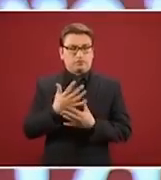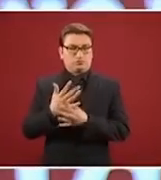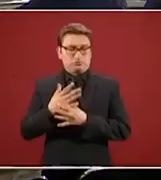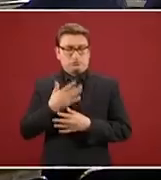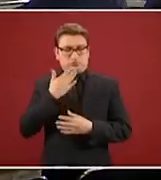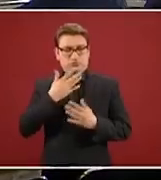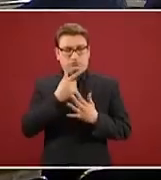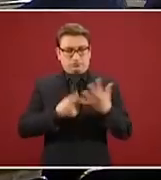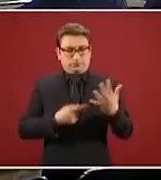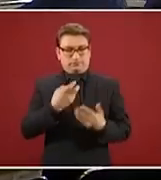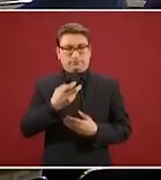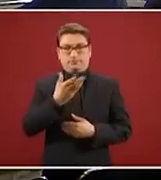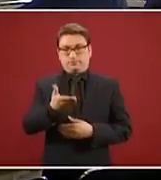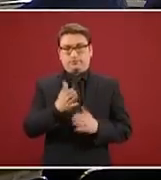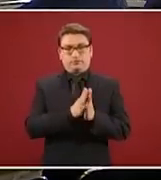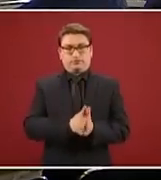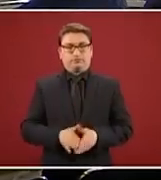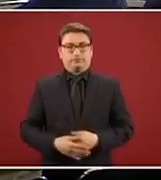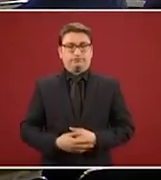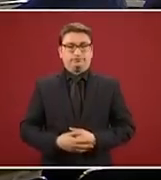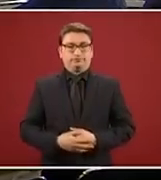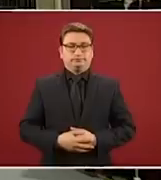por favor